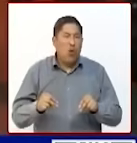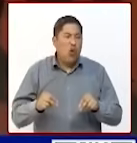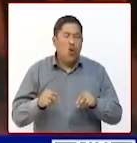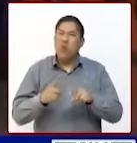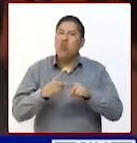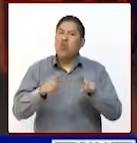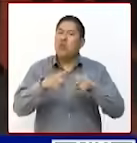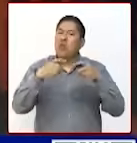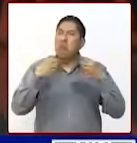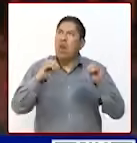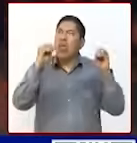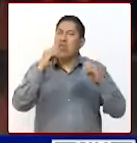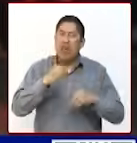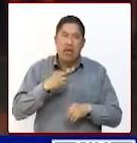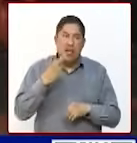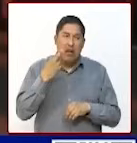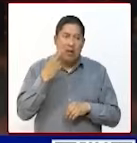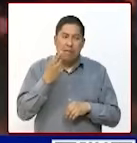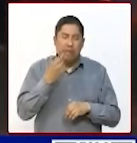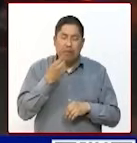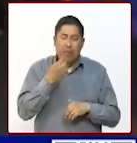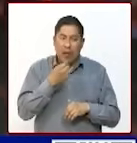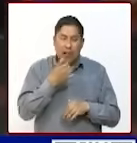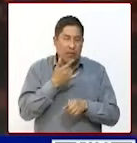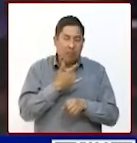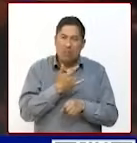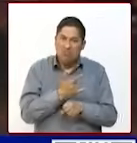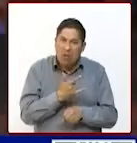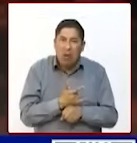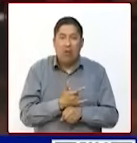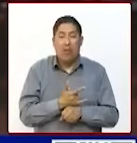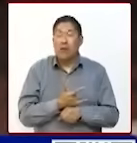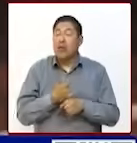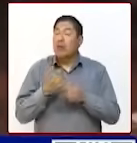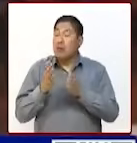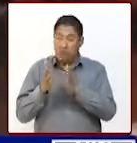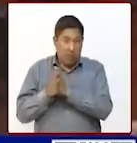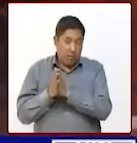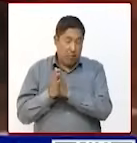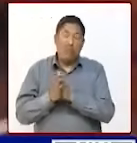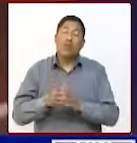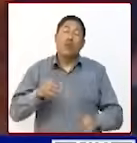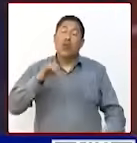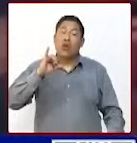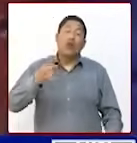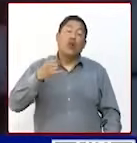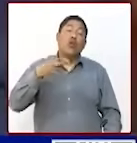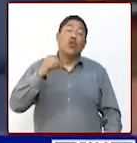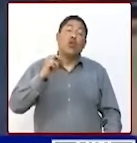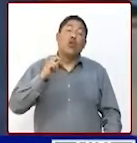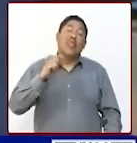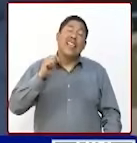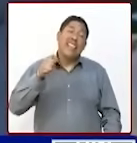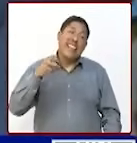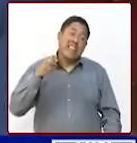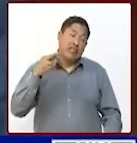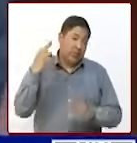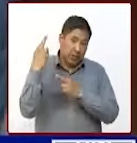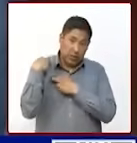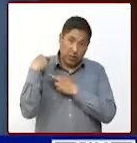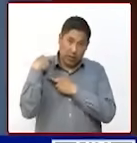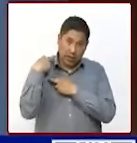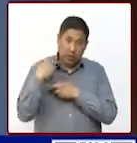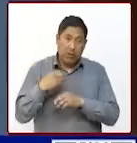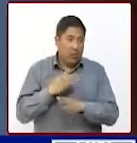de expendio de bebidas alcohólicas atendiendo. Vamos a hablar con Jonathan Orellana, inspector de expendio de bebidas alcohólicas. Bueno, se